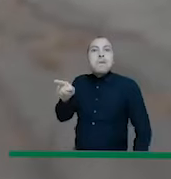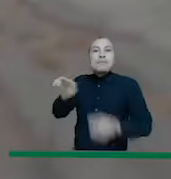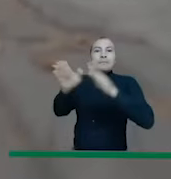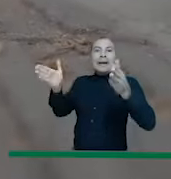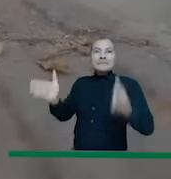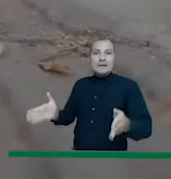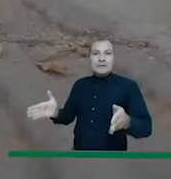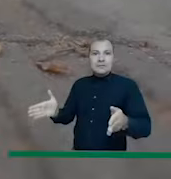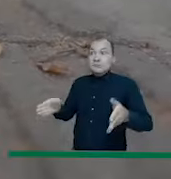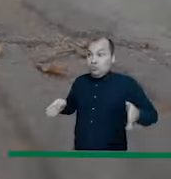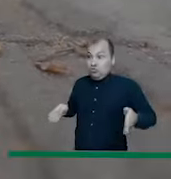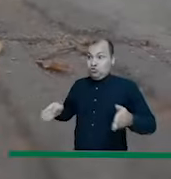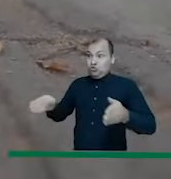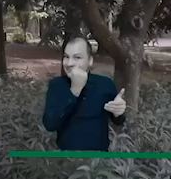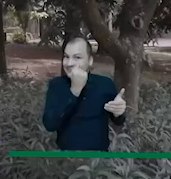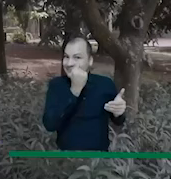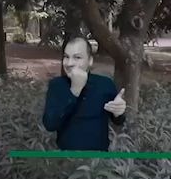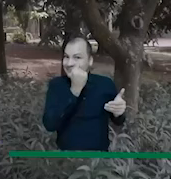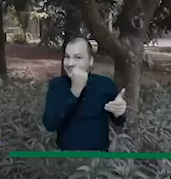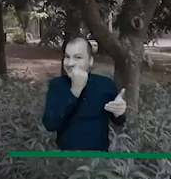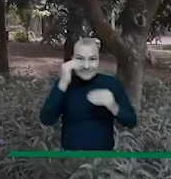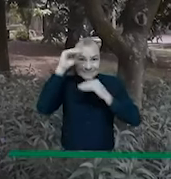cuando, ejemplo,